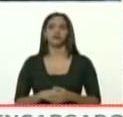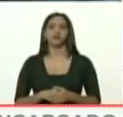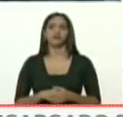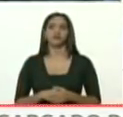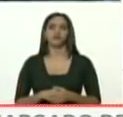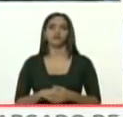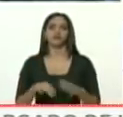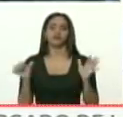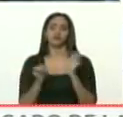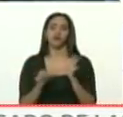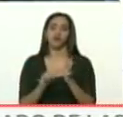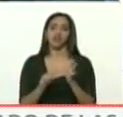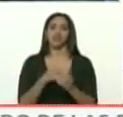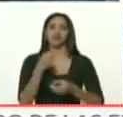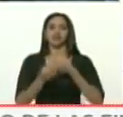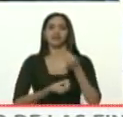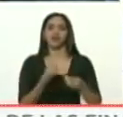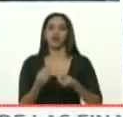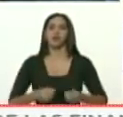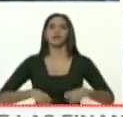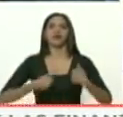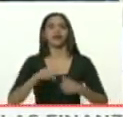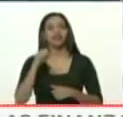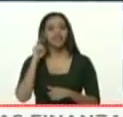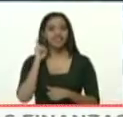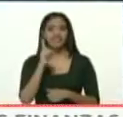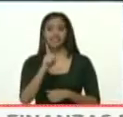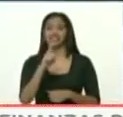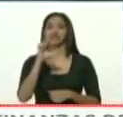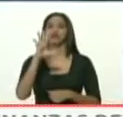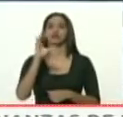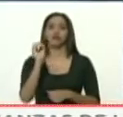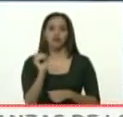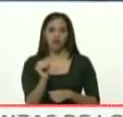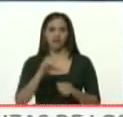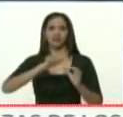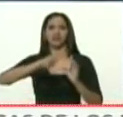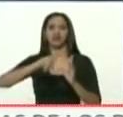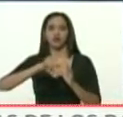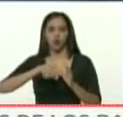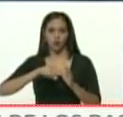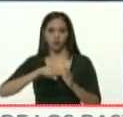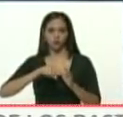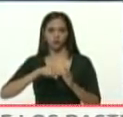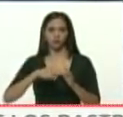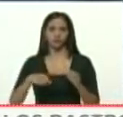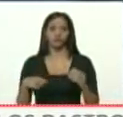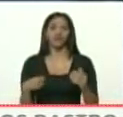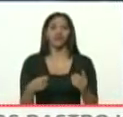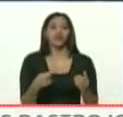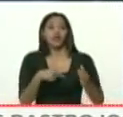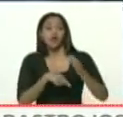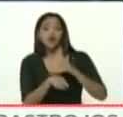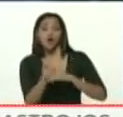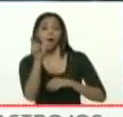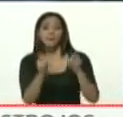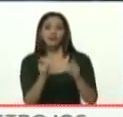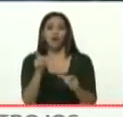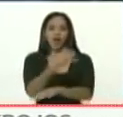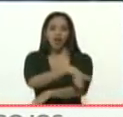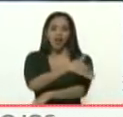donde hicieron más de cientos de 150 saqueos y salieron muchas personas a la